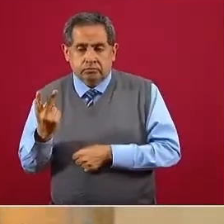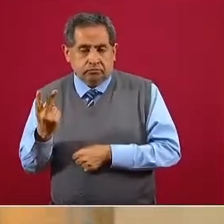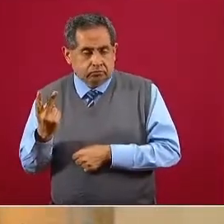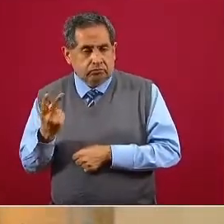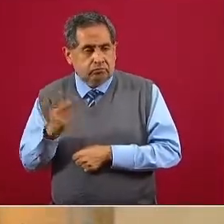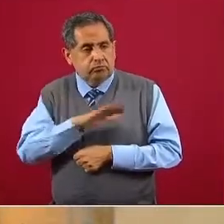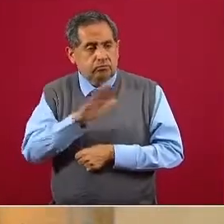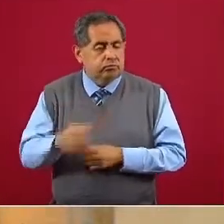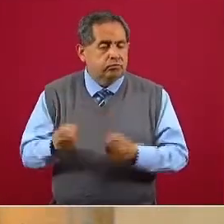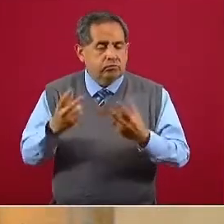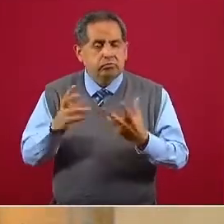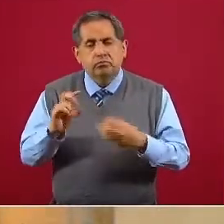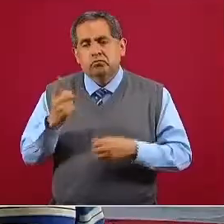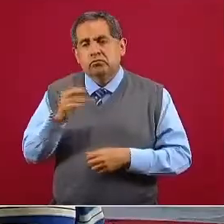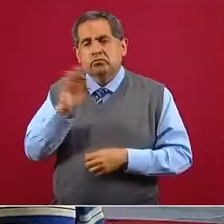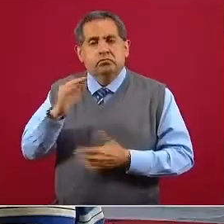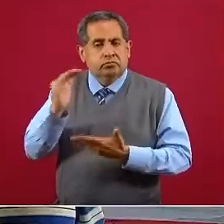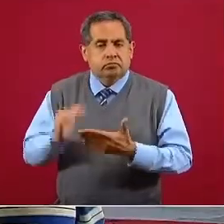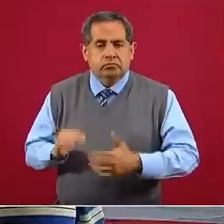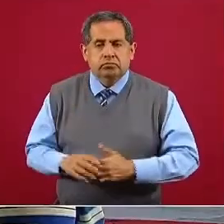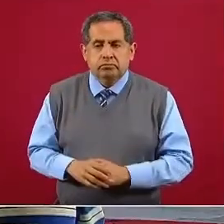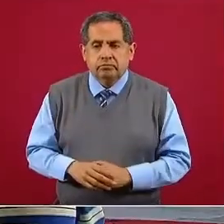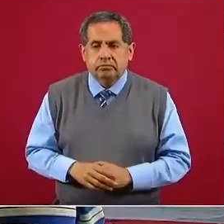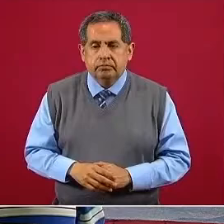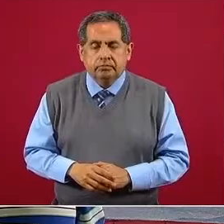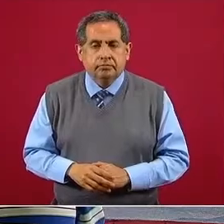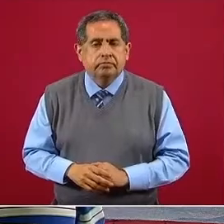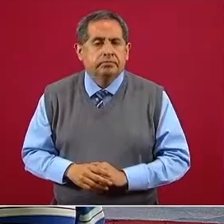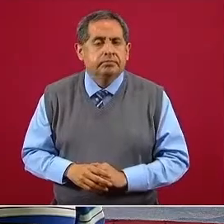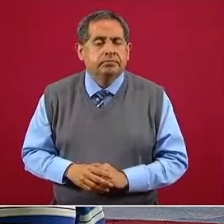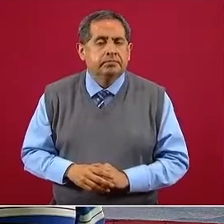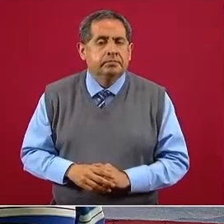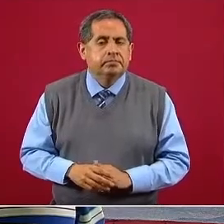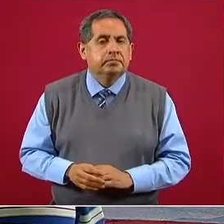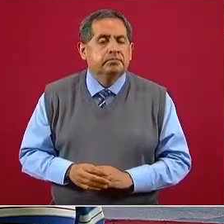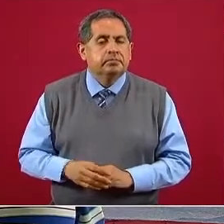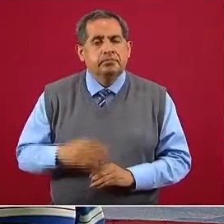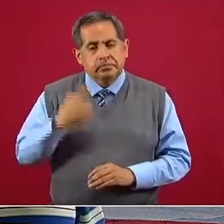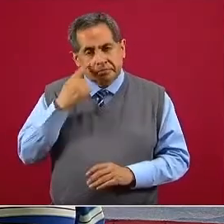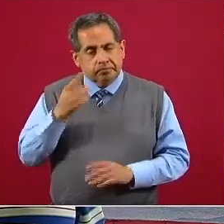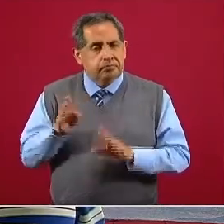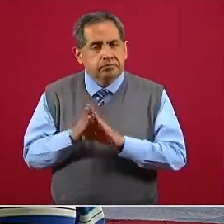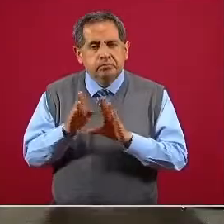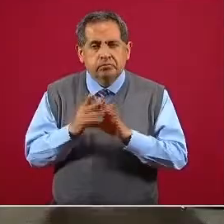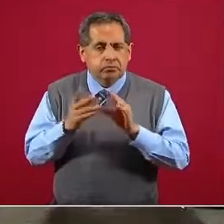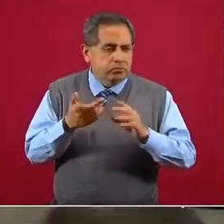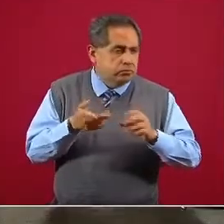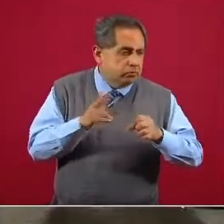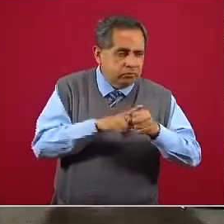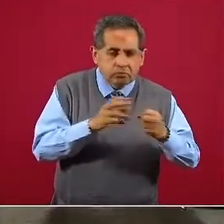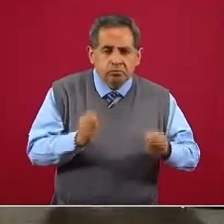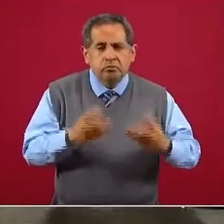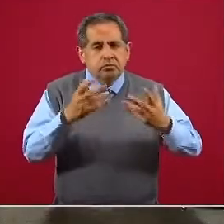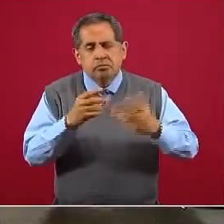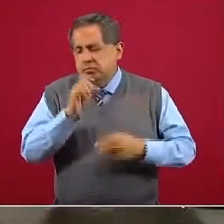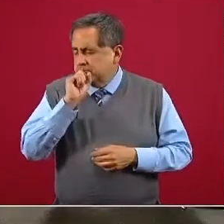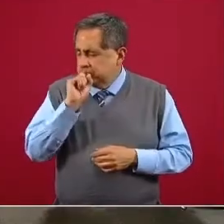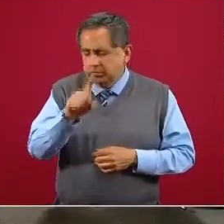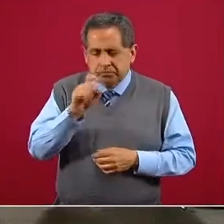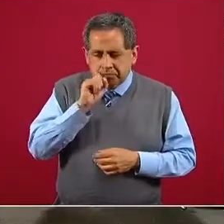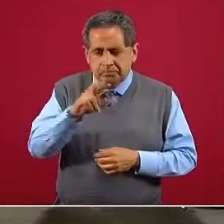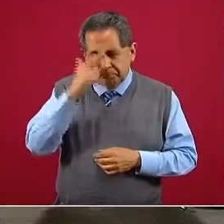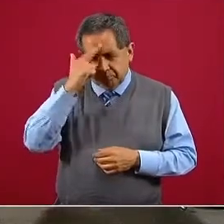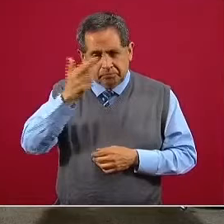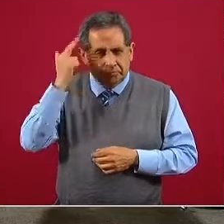ocurrencia de defunciones. Veamos la siguiente diapositiva. Actualizamos la ocupación hospitalaria, es la misma